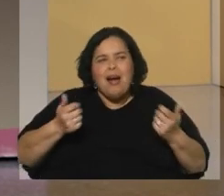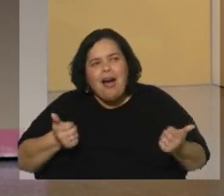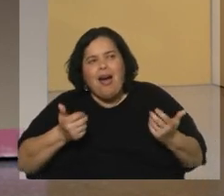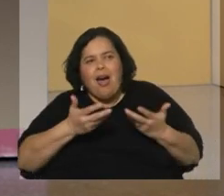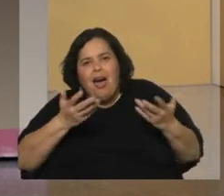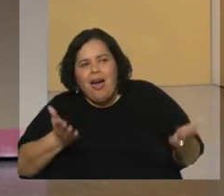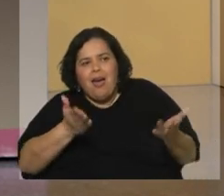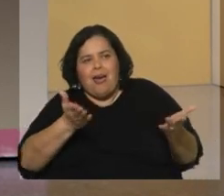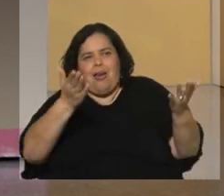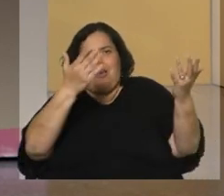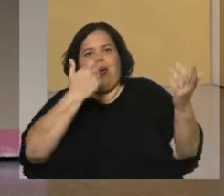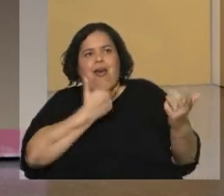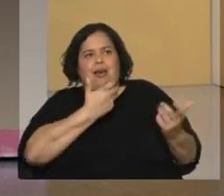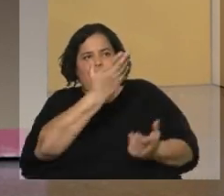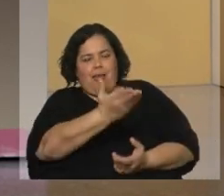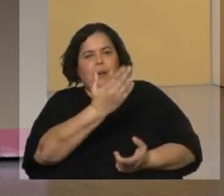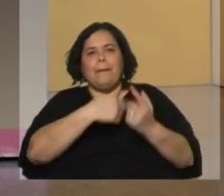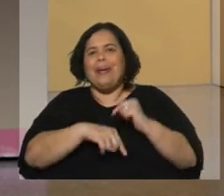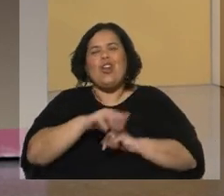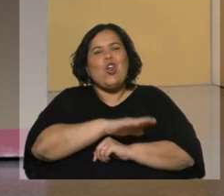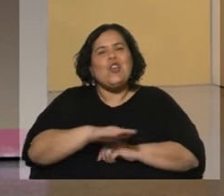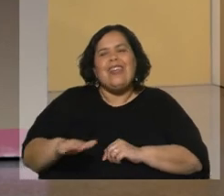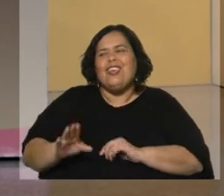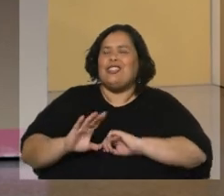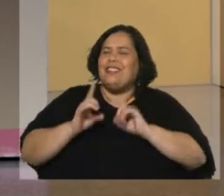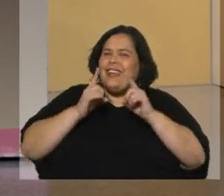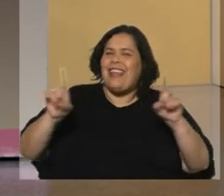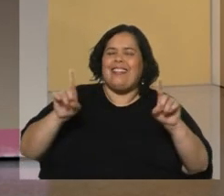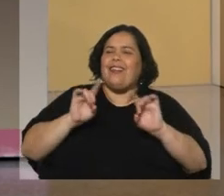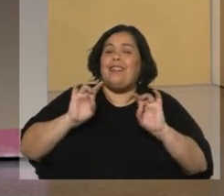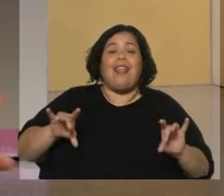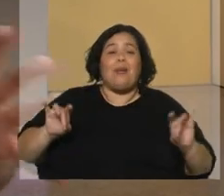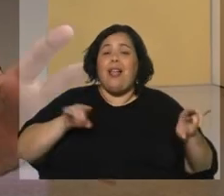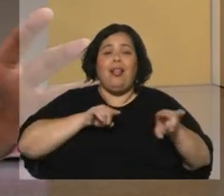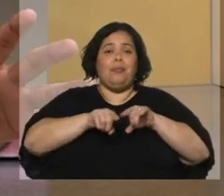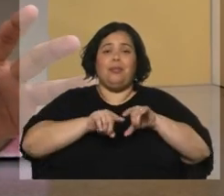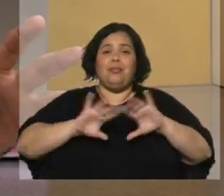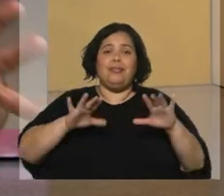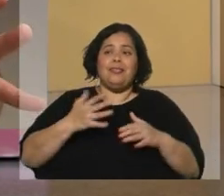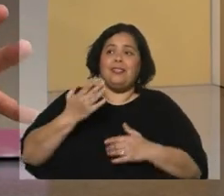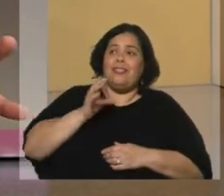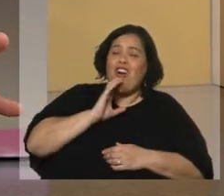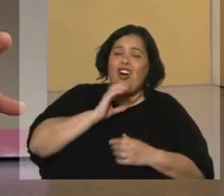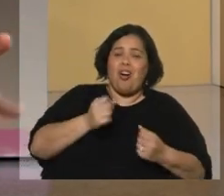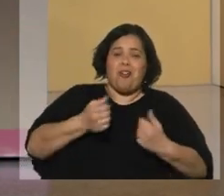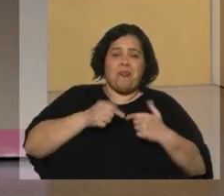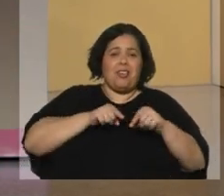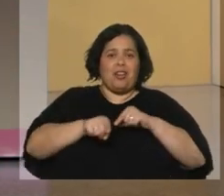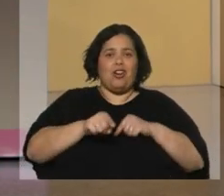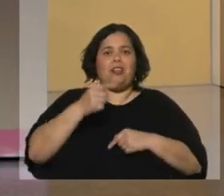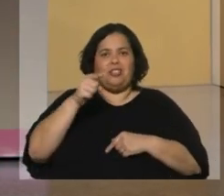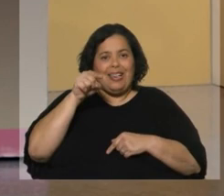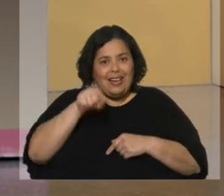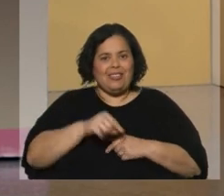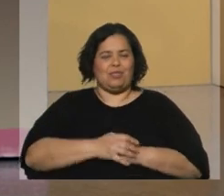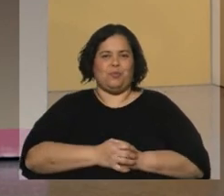en el buen sentido a la risa del público acá viste bajo el micrófono y te miro viste y miro la gente ahí porque